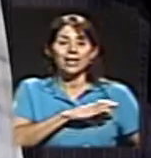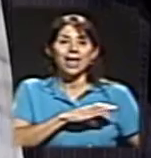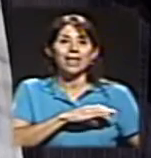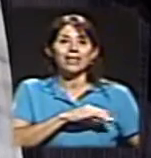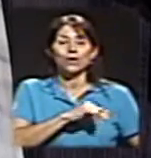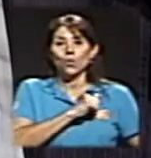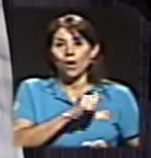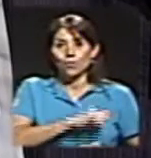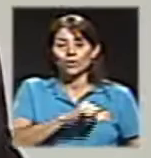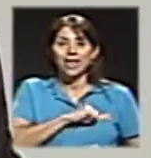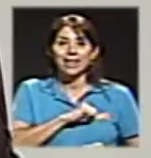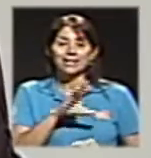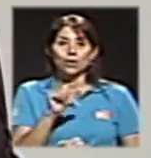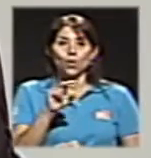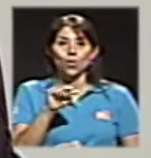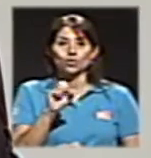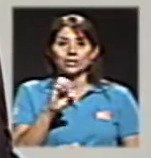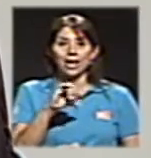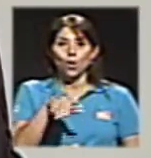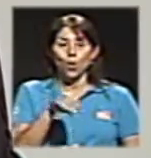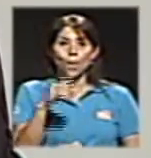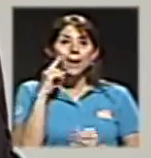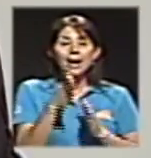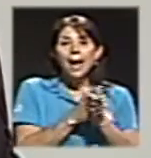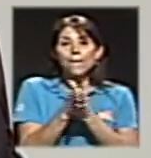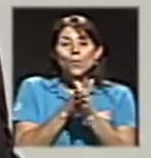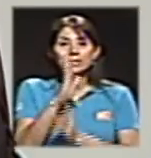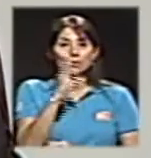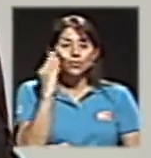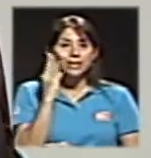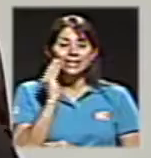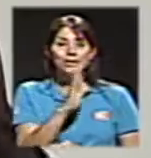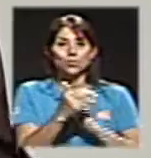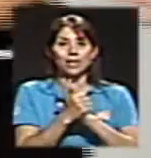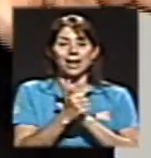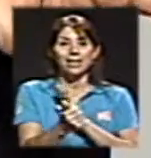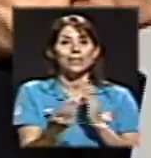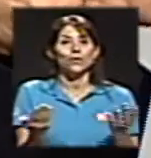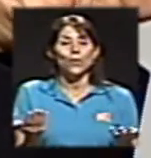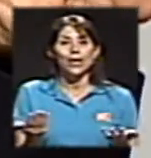vayan aprovechando su experiencia y su talento en